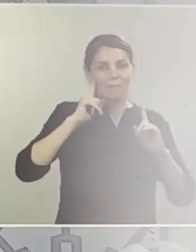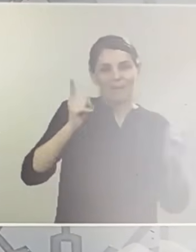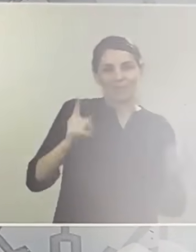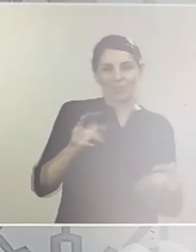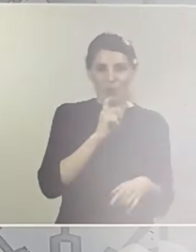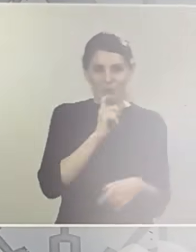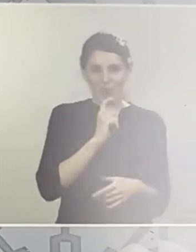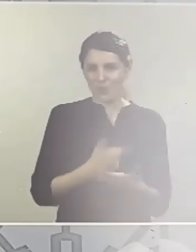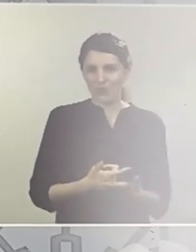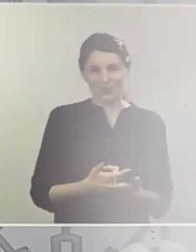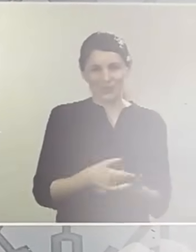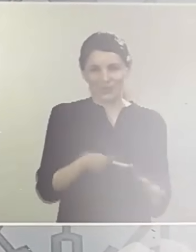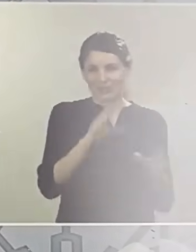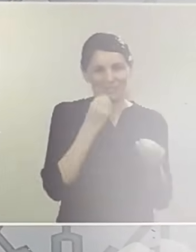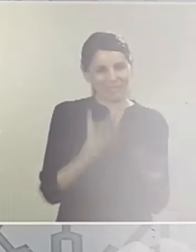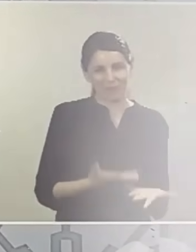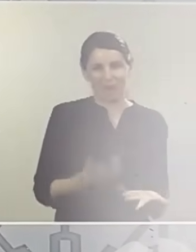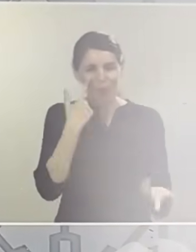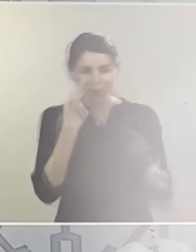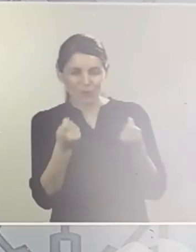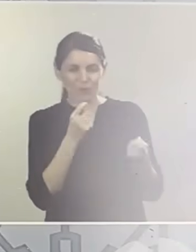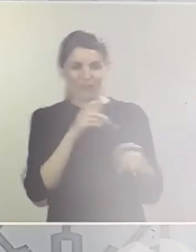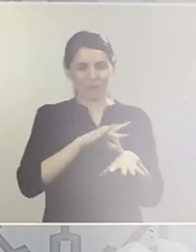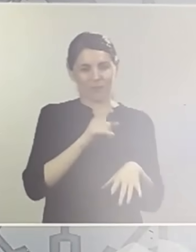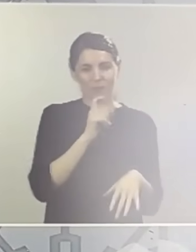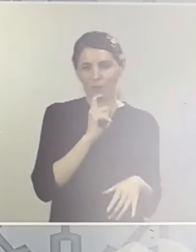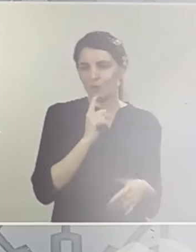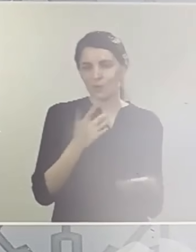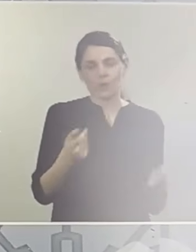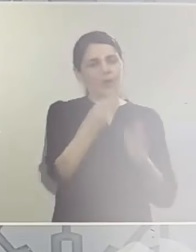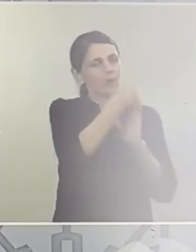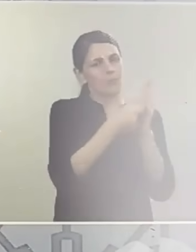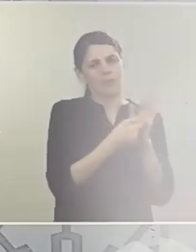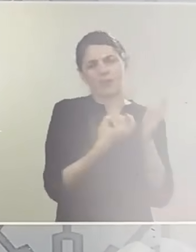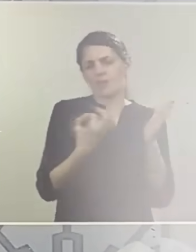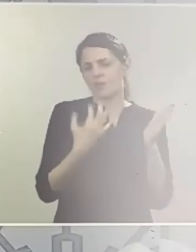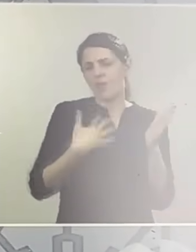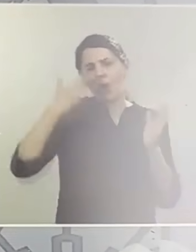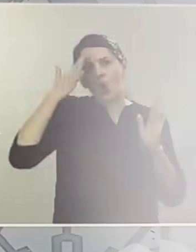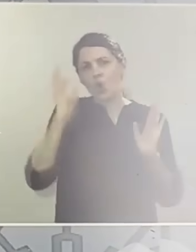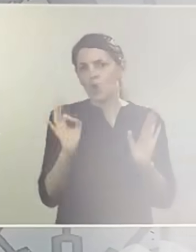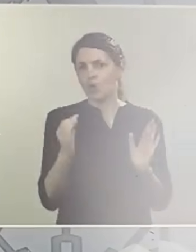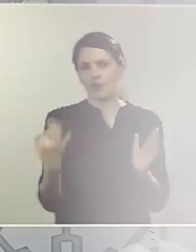enfermedad. Las medidas se tienen que poner sobre la mesa y tiene que ser razonable.